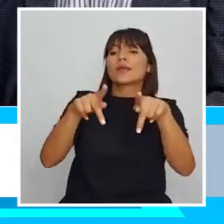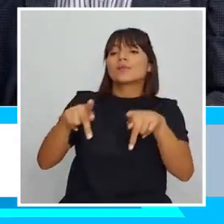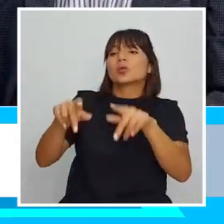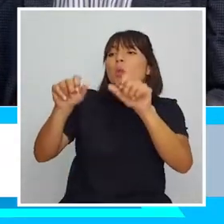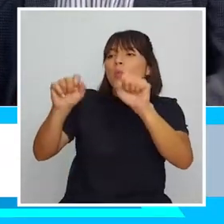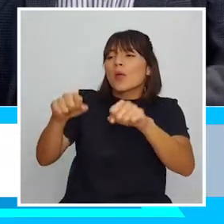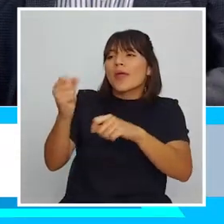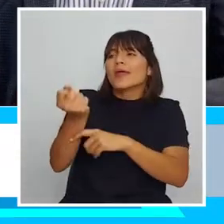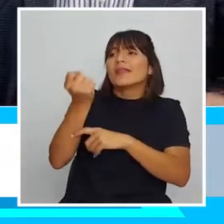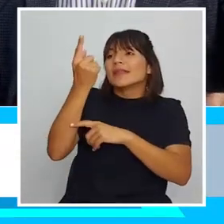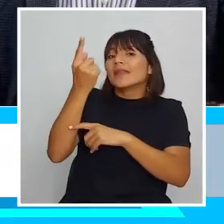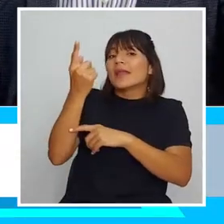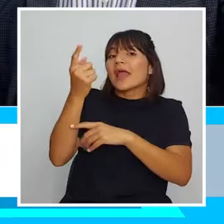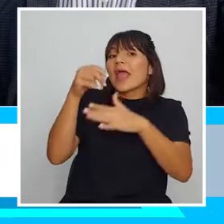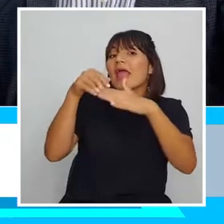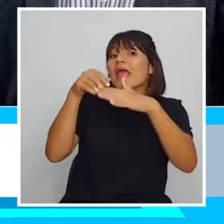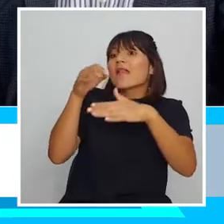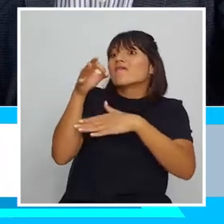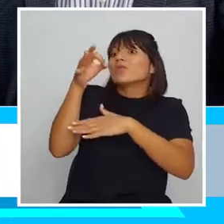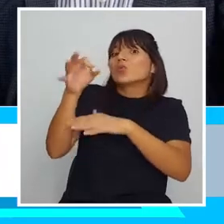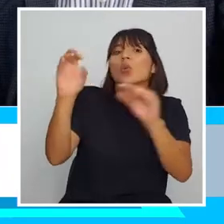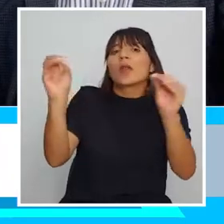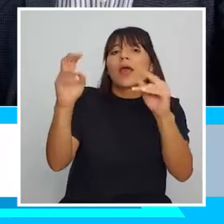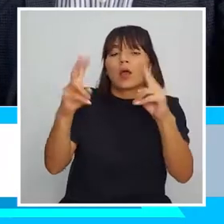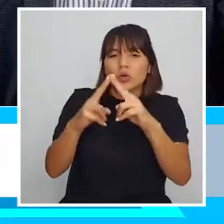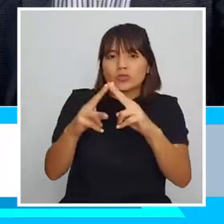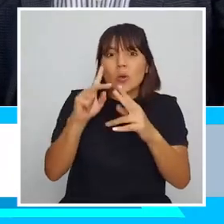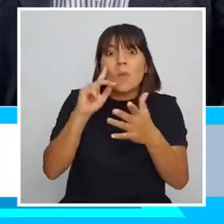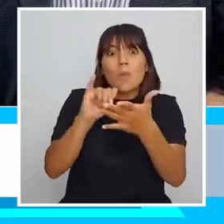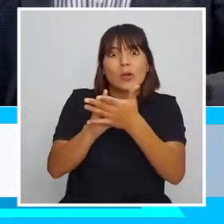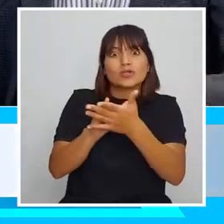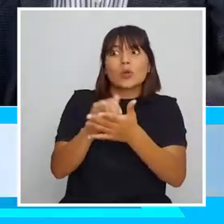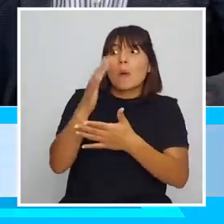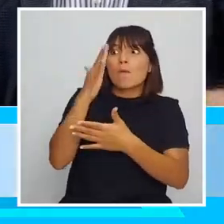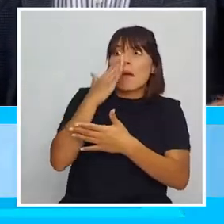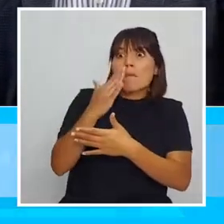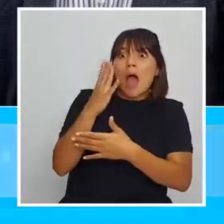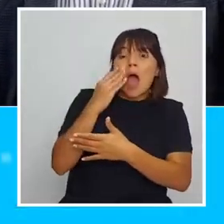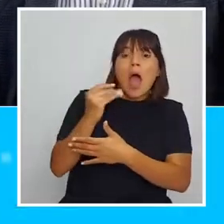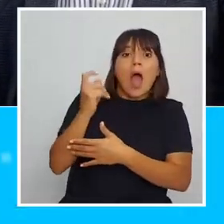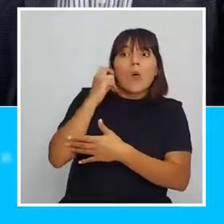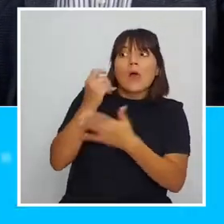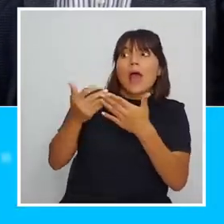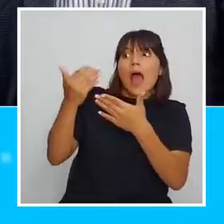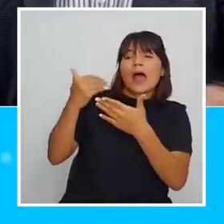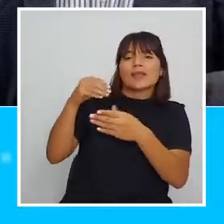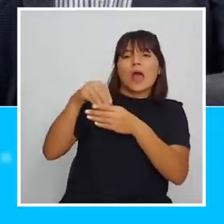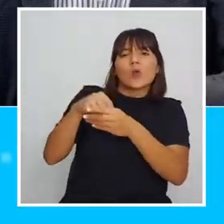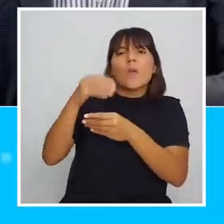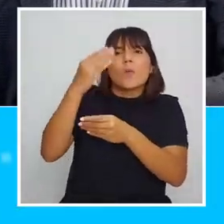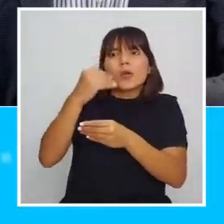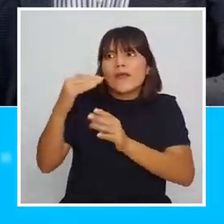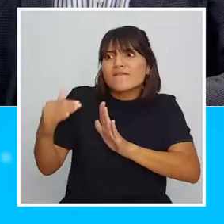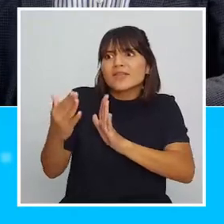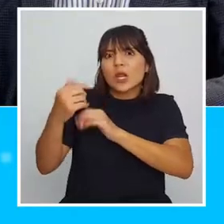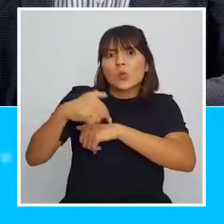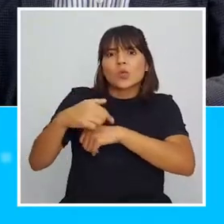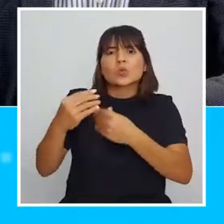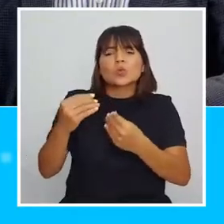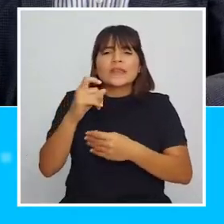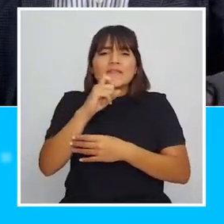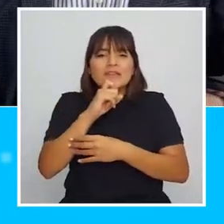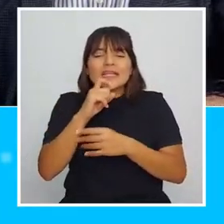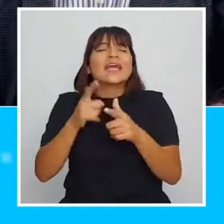incierto. Para eso nuestras madres y nuestras abuelas ahorraban, porque habían vivido épocas muy difíciles y entonces se